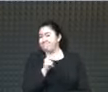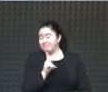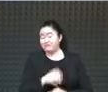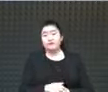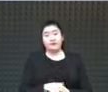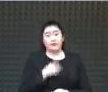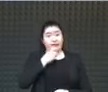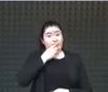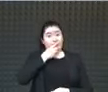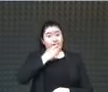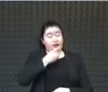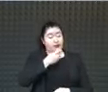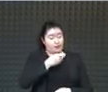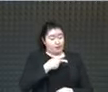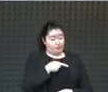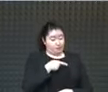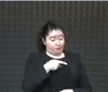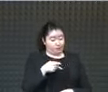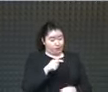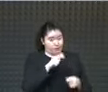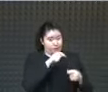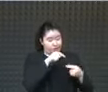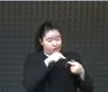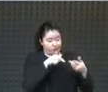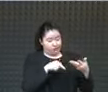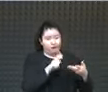Definían, los criterios de pobreza son